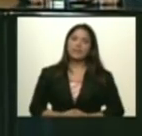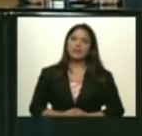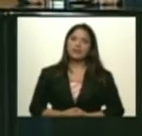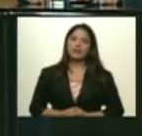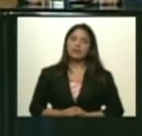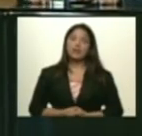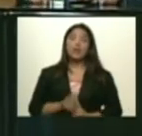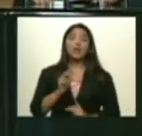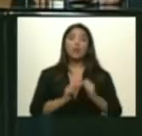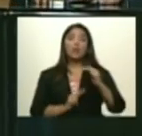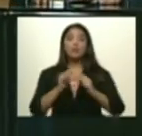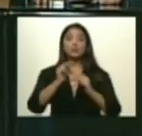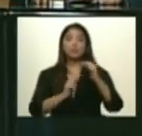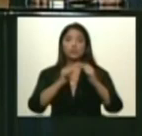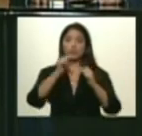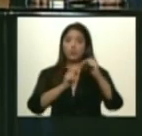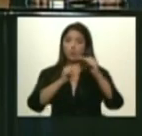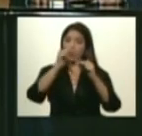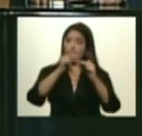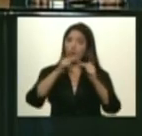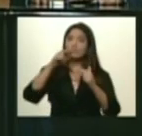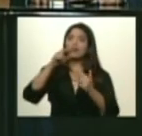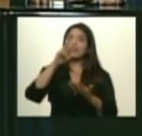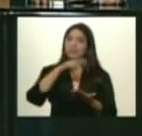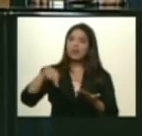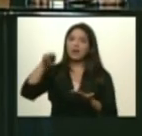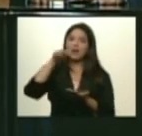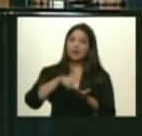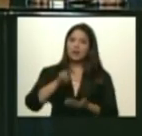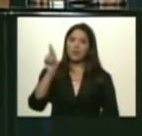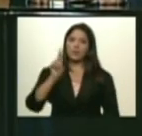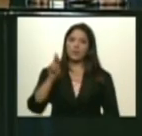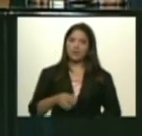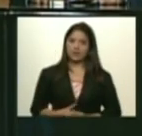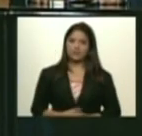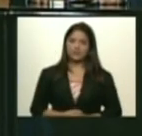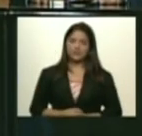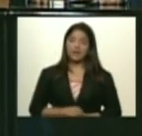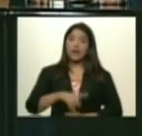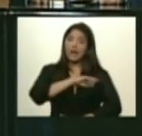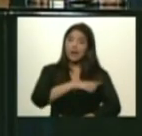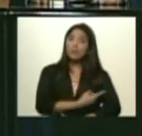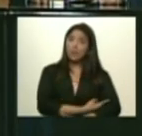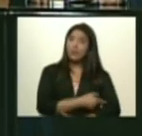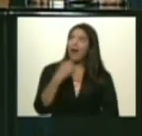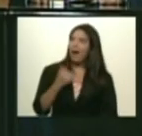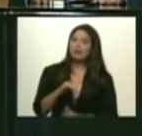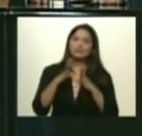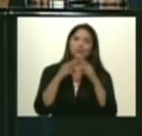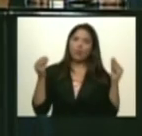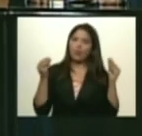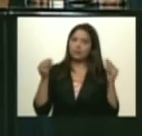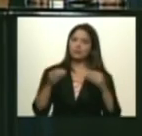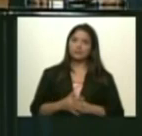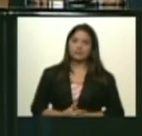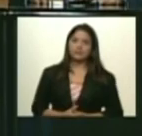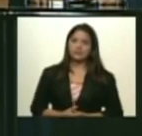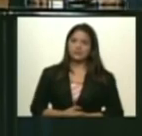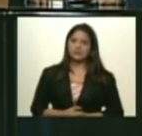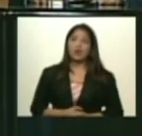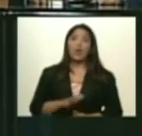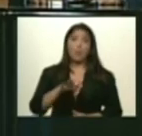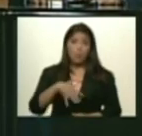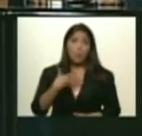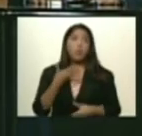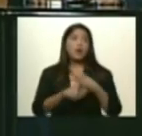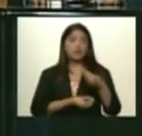constructor de la República, el poder que lo puede todo, valga la expresión, que lo ha podido